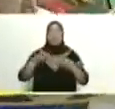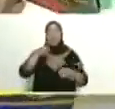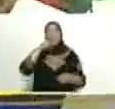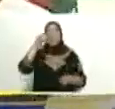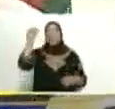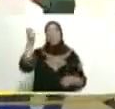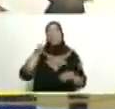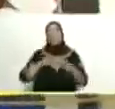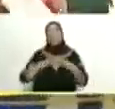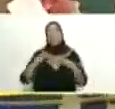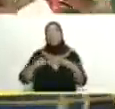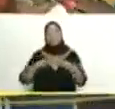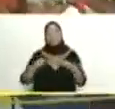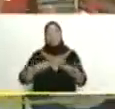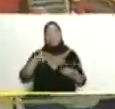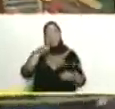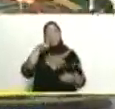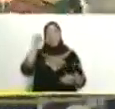viva!